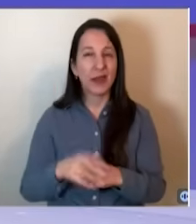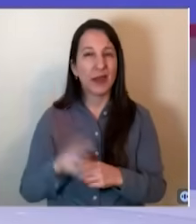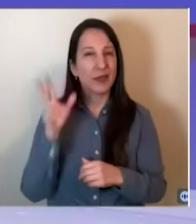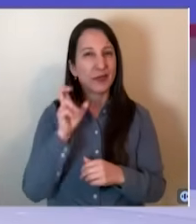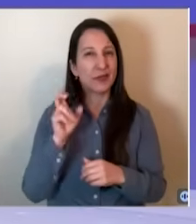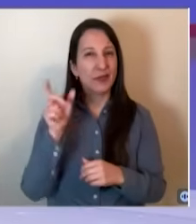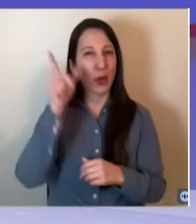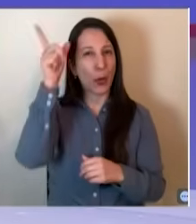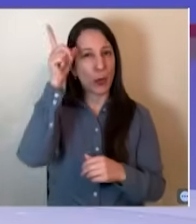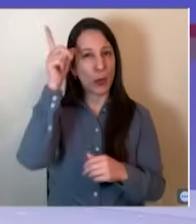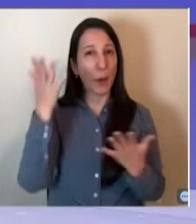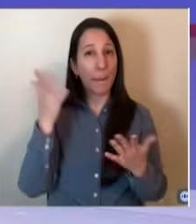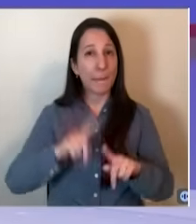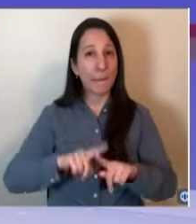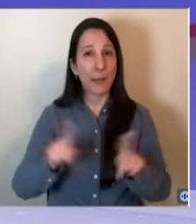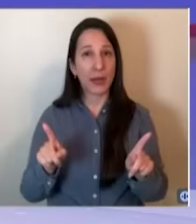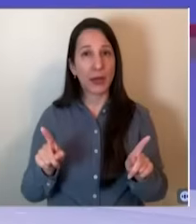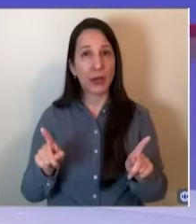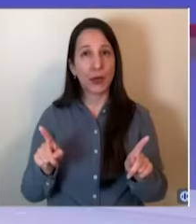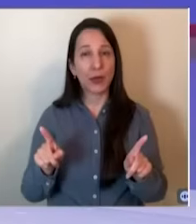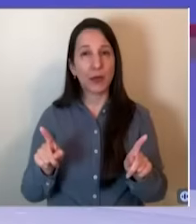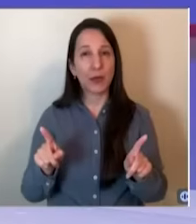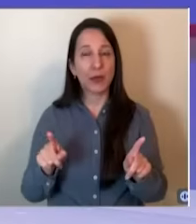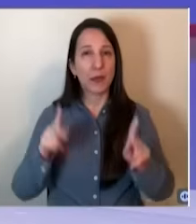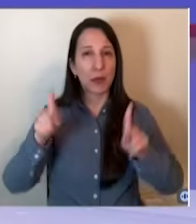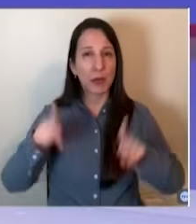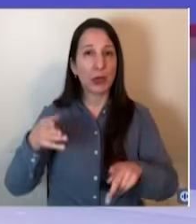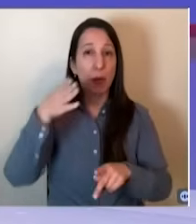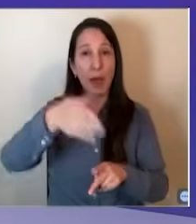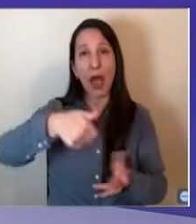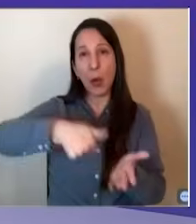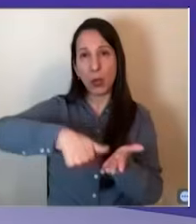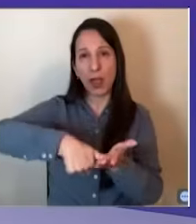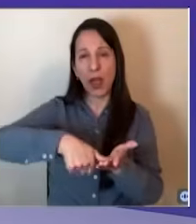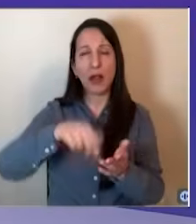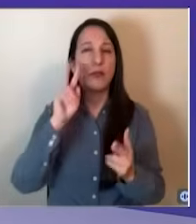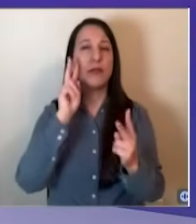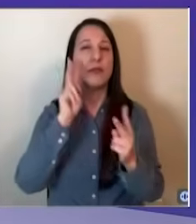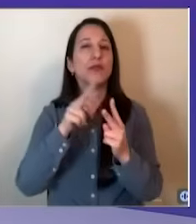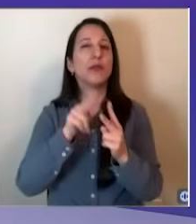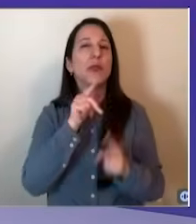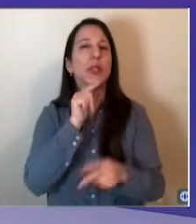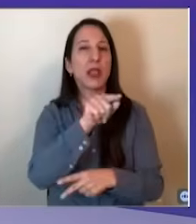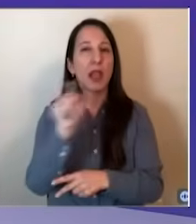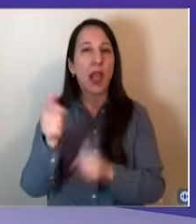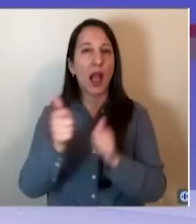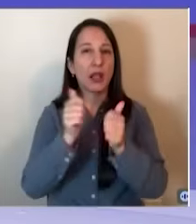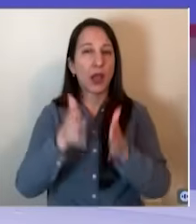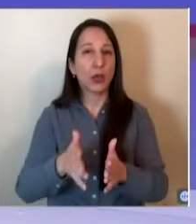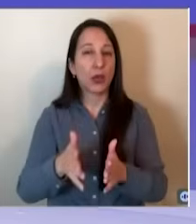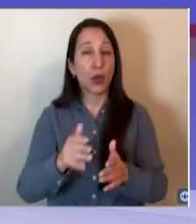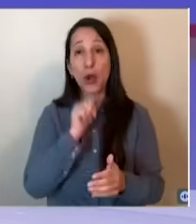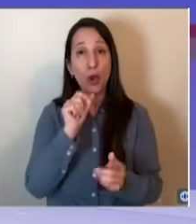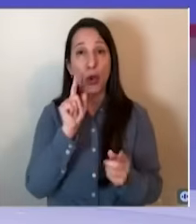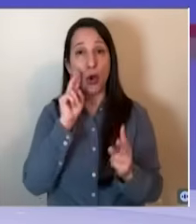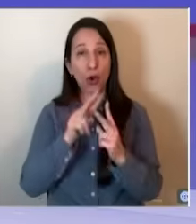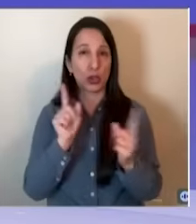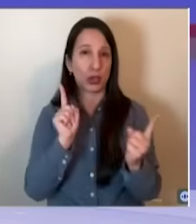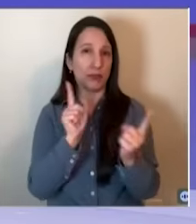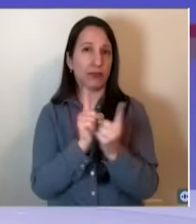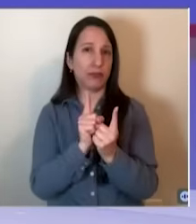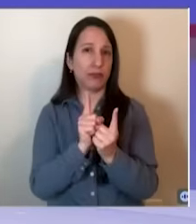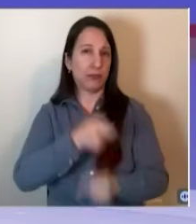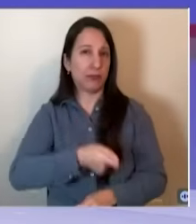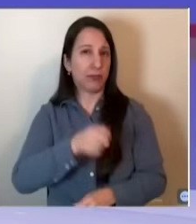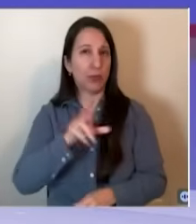decir, pero nadie va a votar por alguien que no conoce. Y no es que lo conozca personalmente, pero que lo conozca como